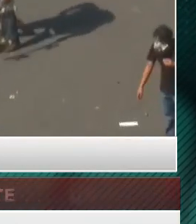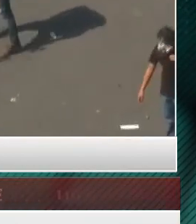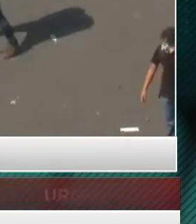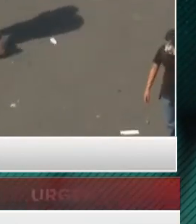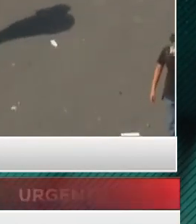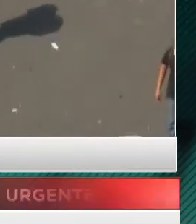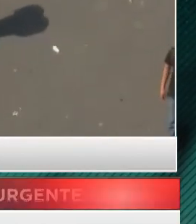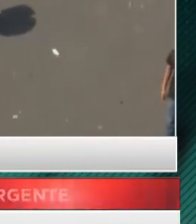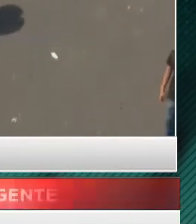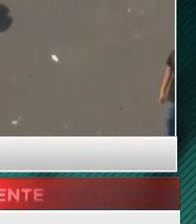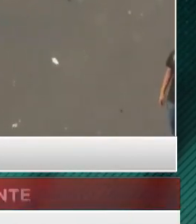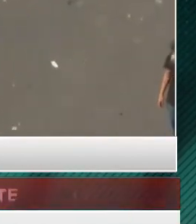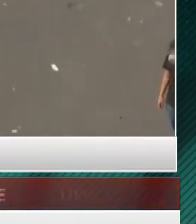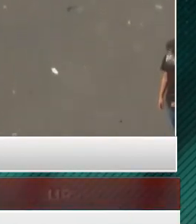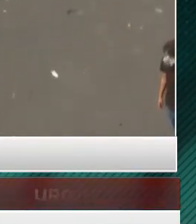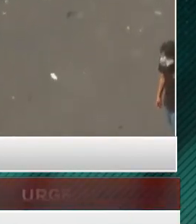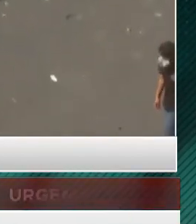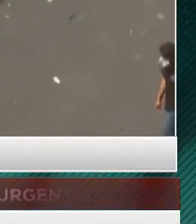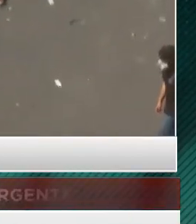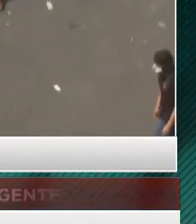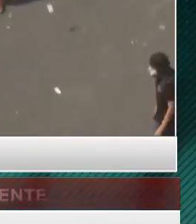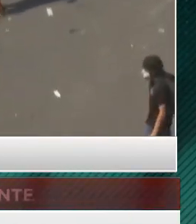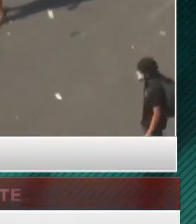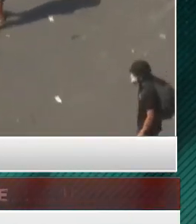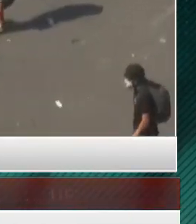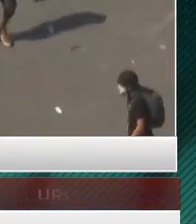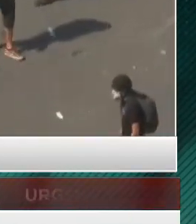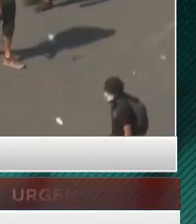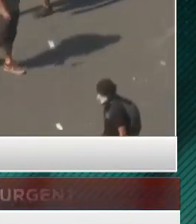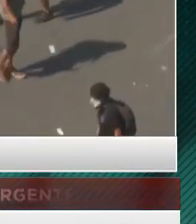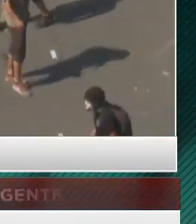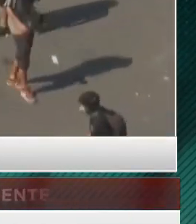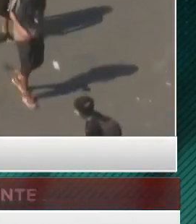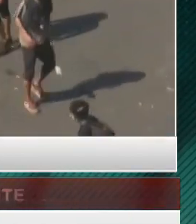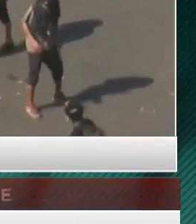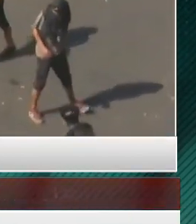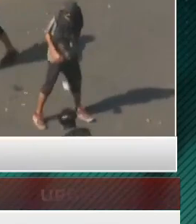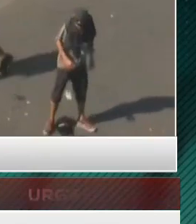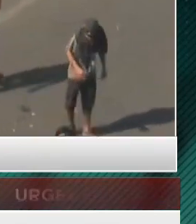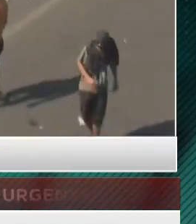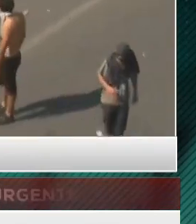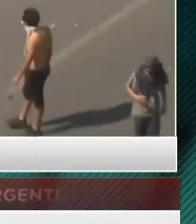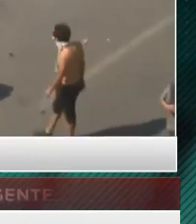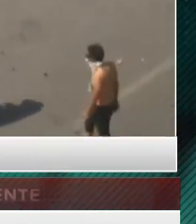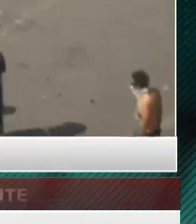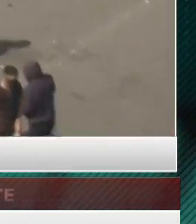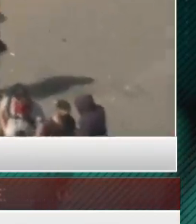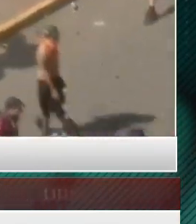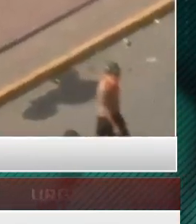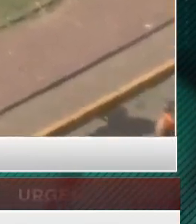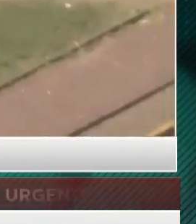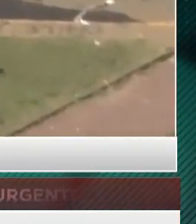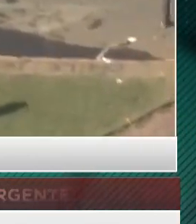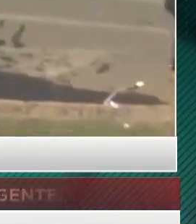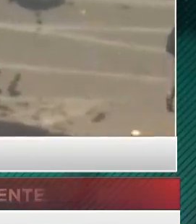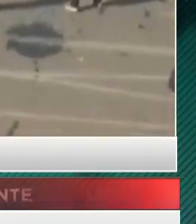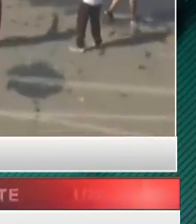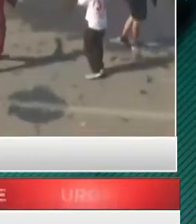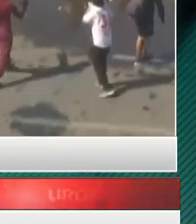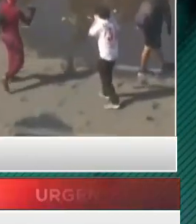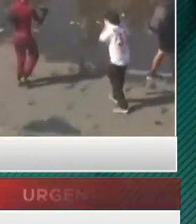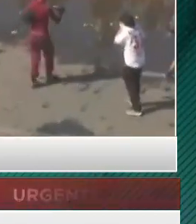215 en el resto de las regiones lo que ha implicado también un desafío para la fiscalía en términos de